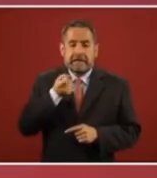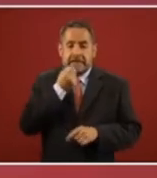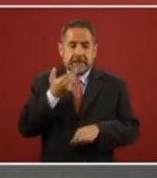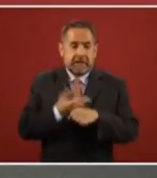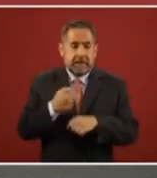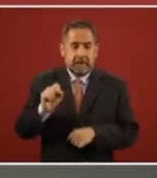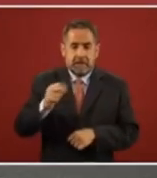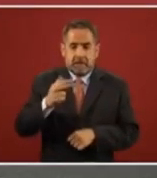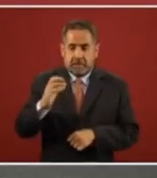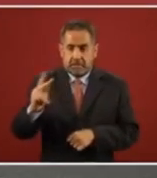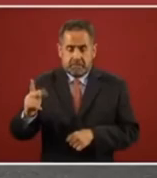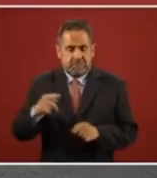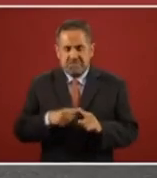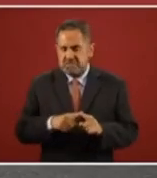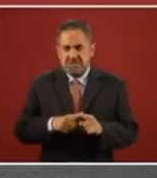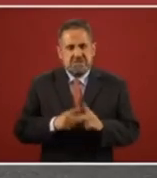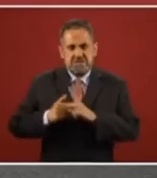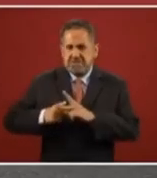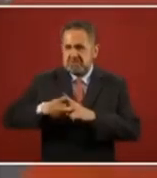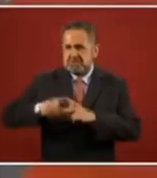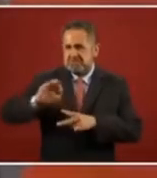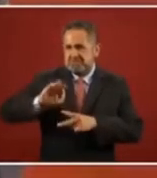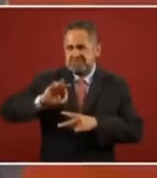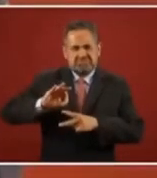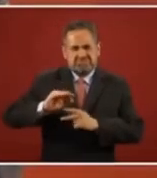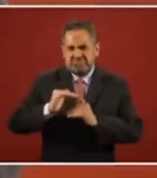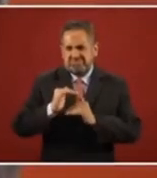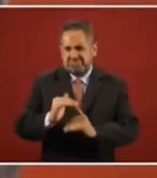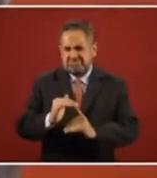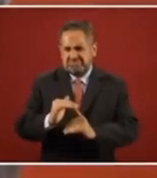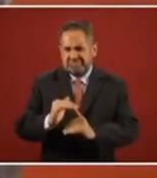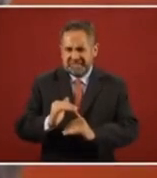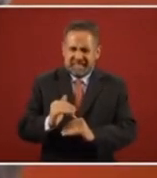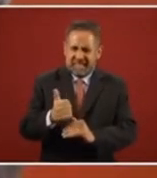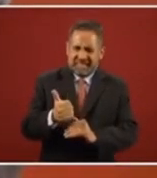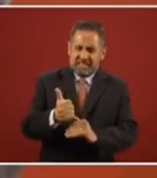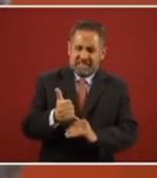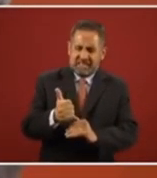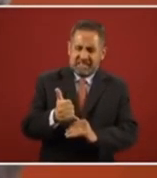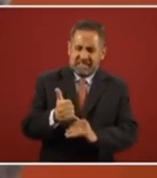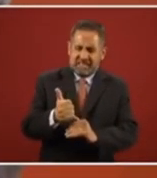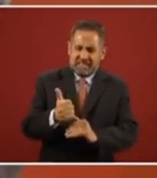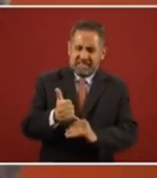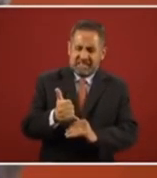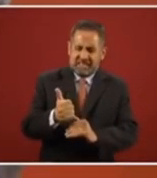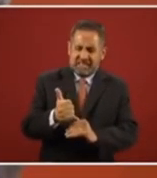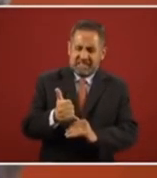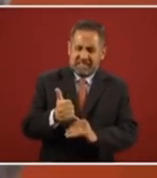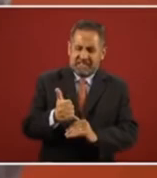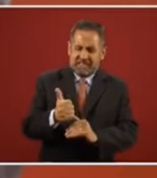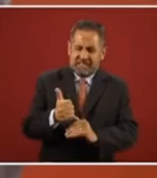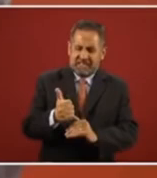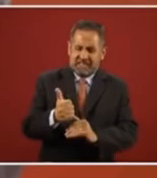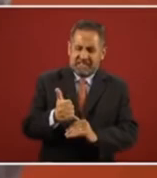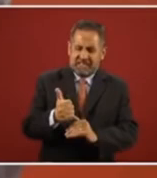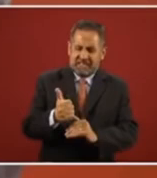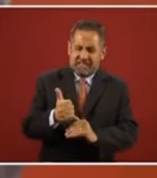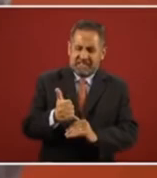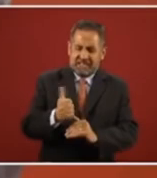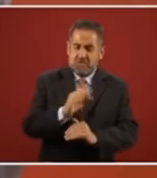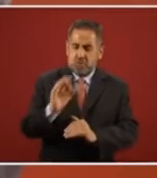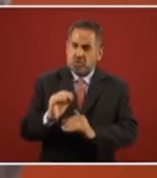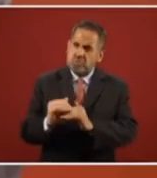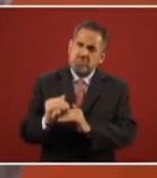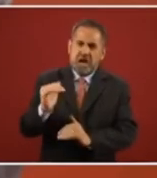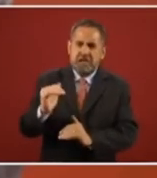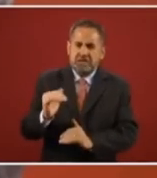tras ese crecimiento de seis puntos dejados expresando cloud